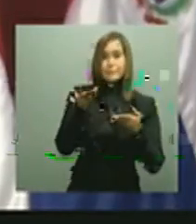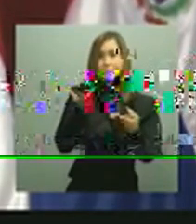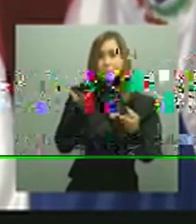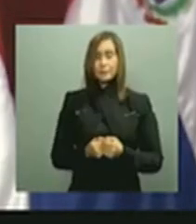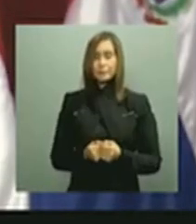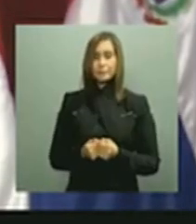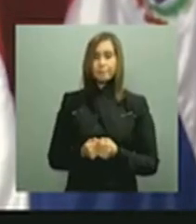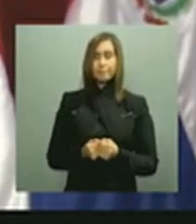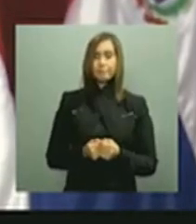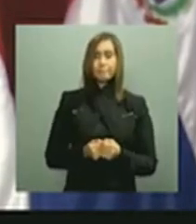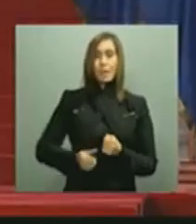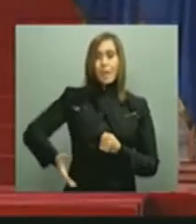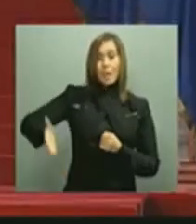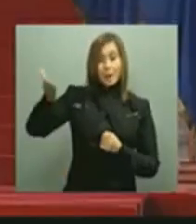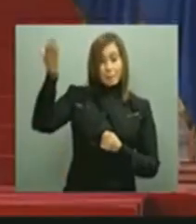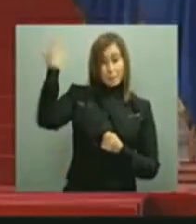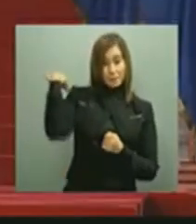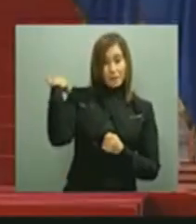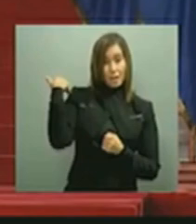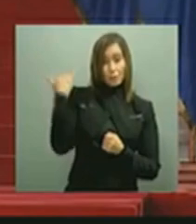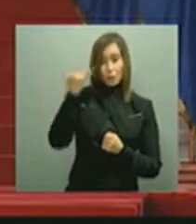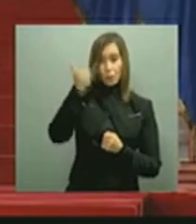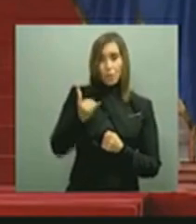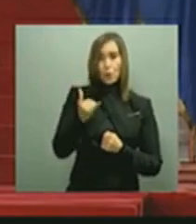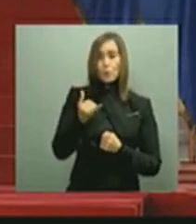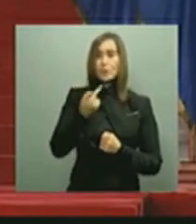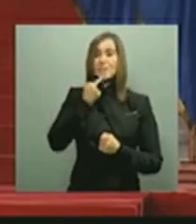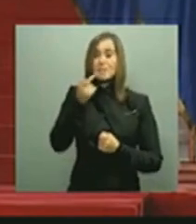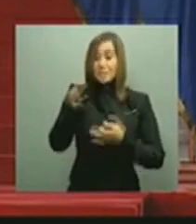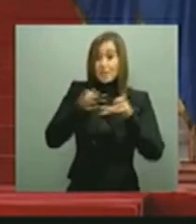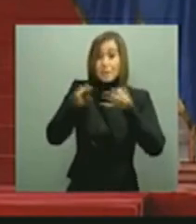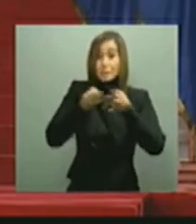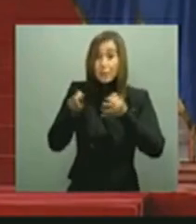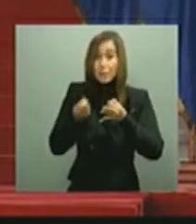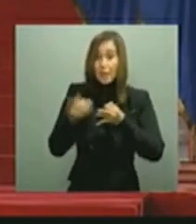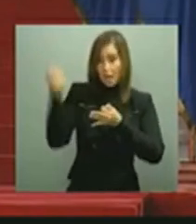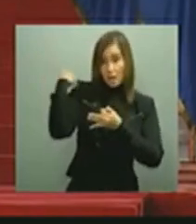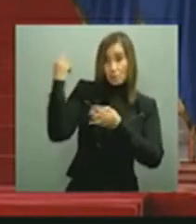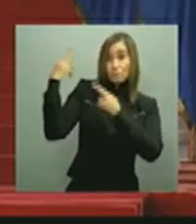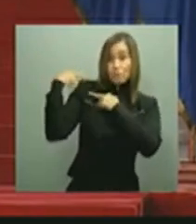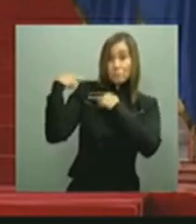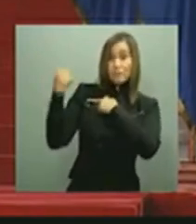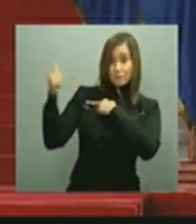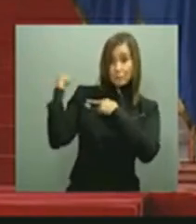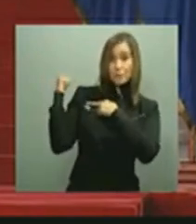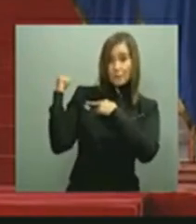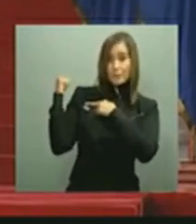El pasado que hoy nos pide explicaciones, son quienes tienen que darlas.